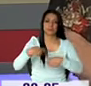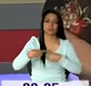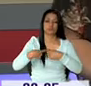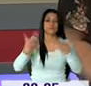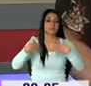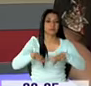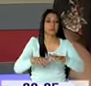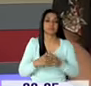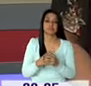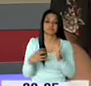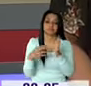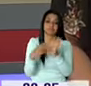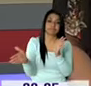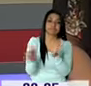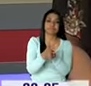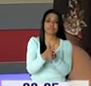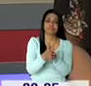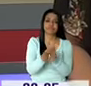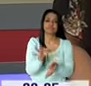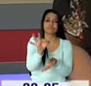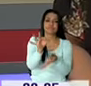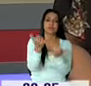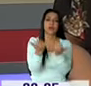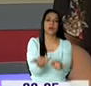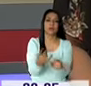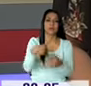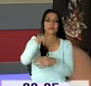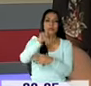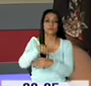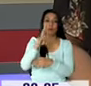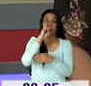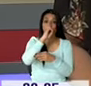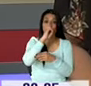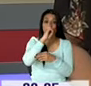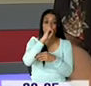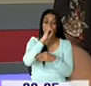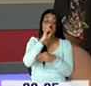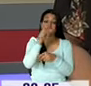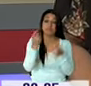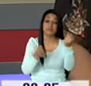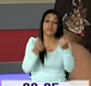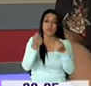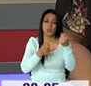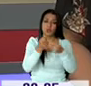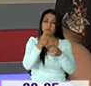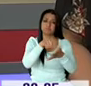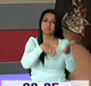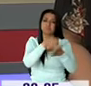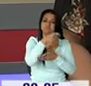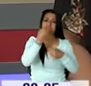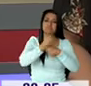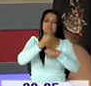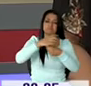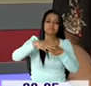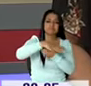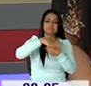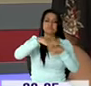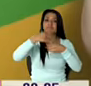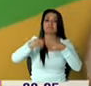Quito. Estos adhesivos se entregarán a partir de hoy, 1 de junio, y acreditan a los vehículos para trabajar en la capital.